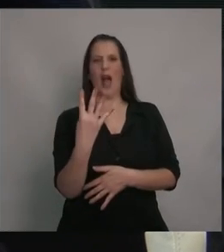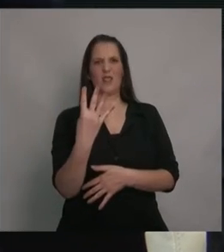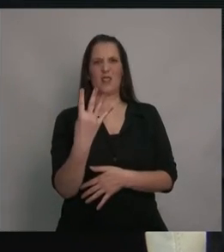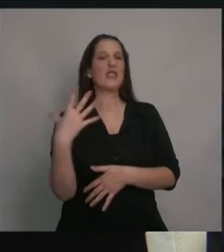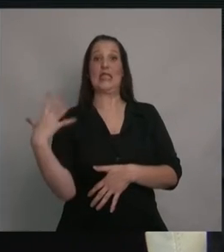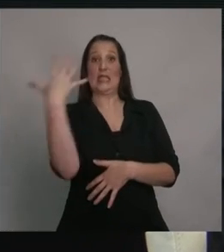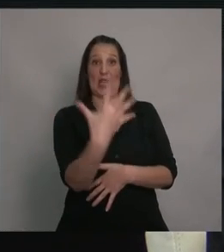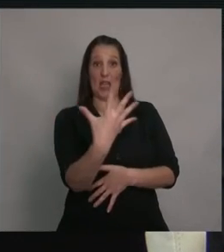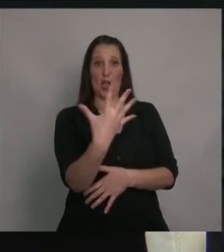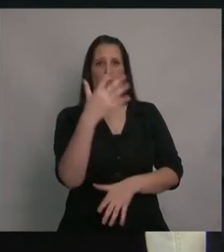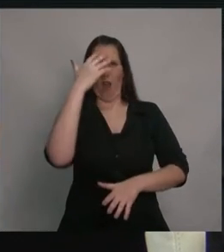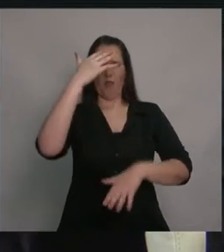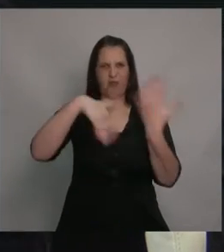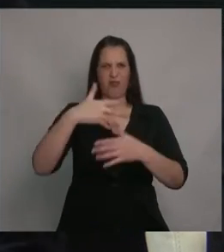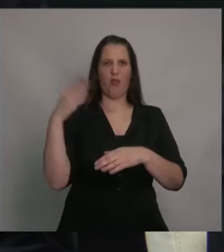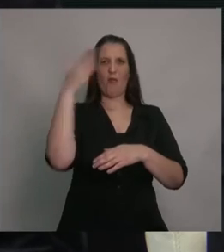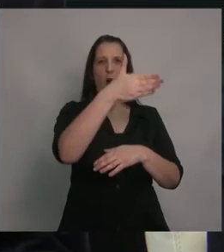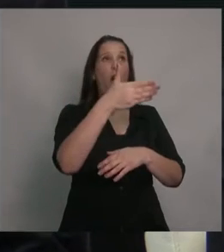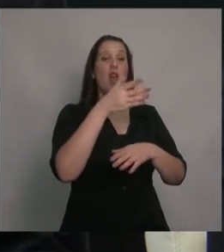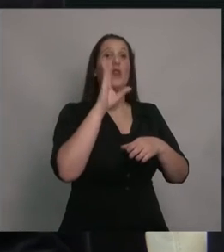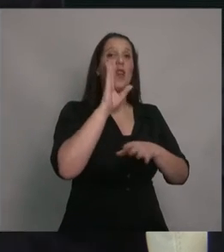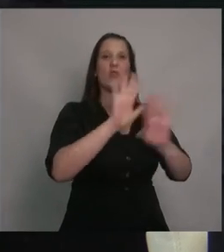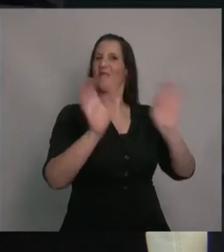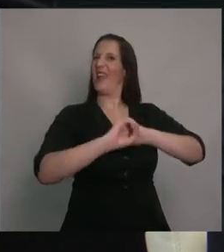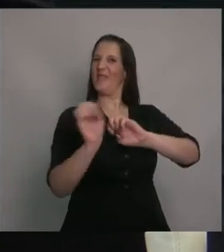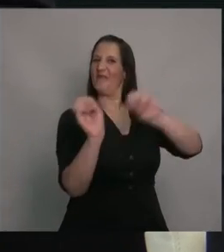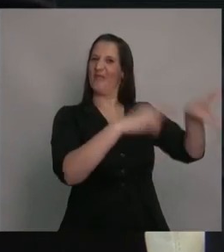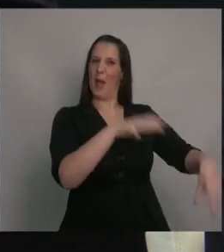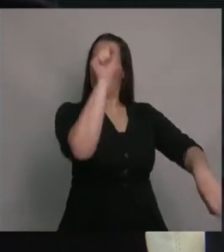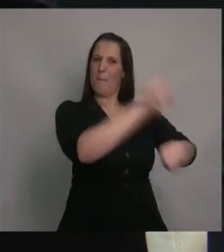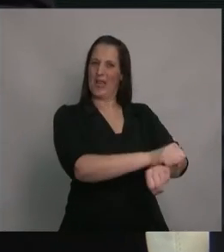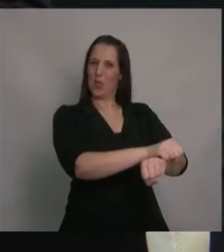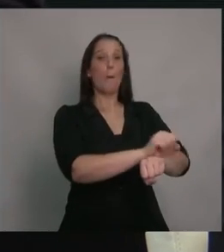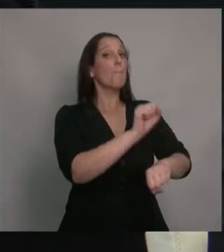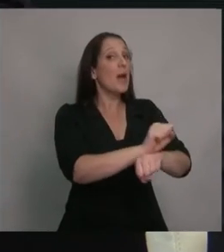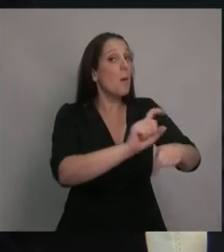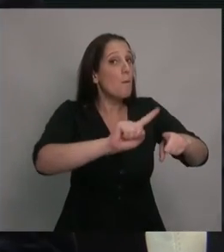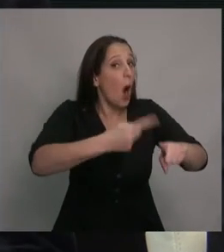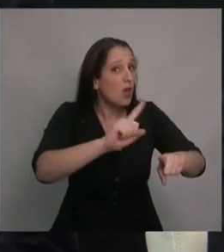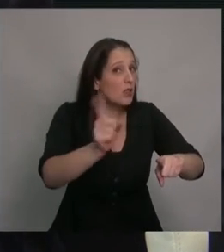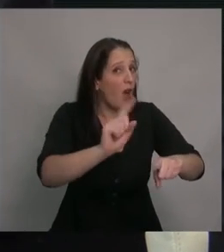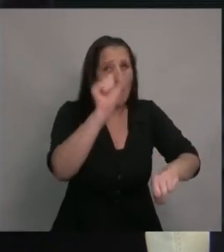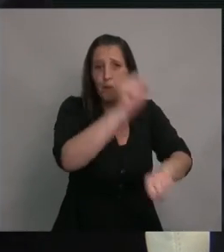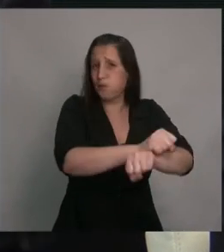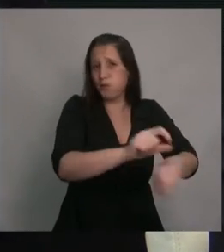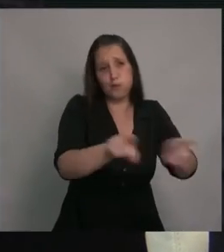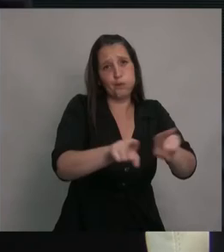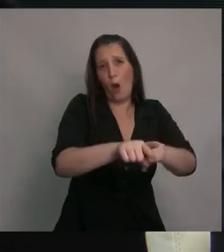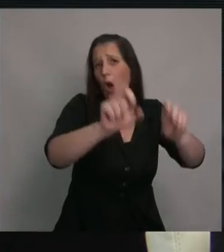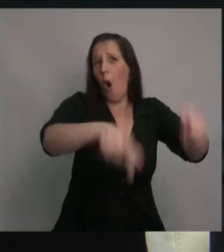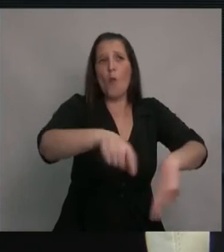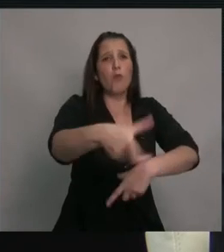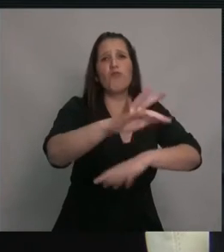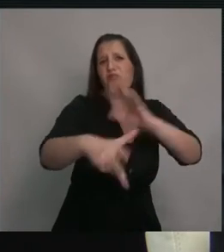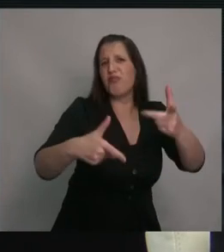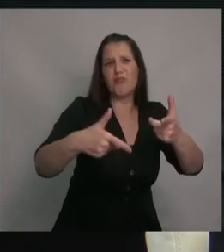5 cubanos revolucionarios lanzados a las prisiones de los Estados Unidos, no como presos políticos, como presos comunes. Compartimos celdas